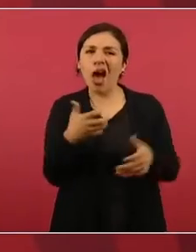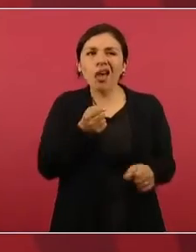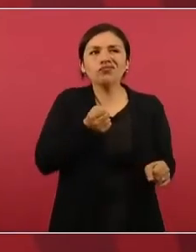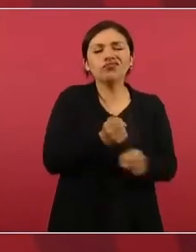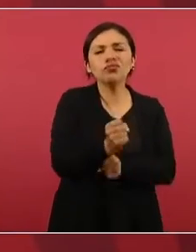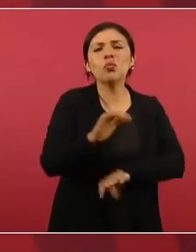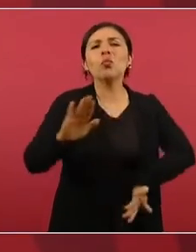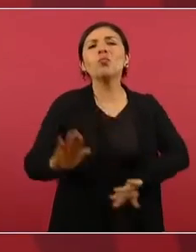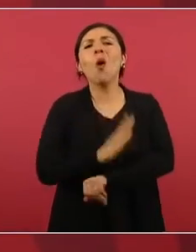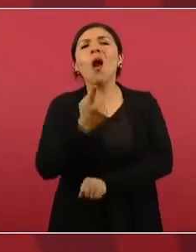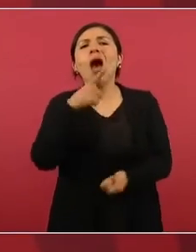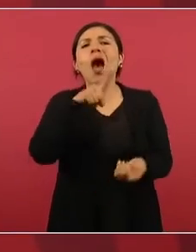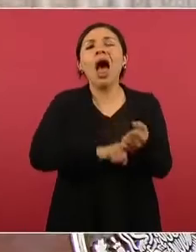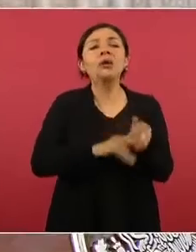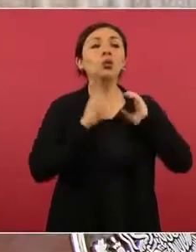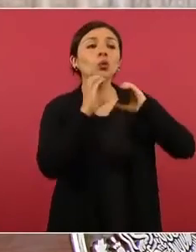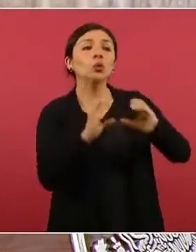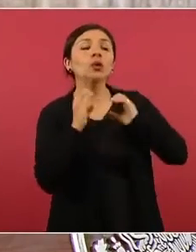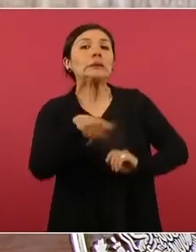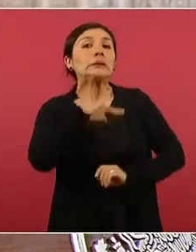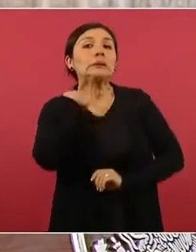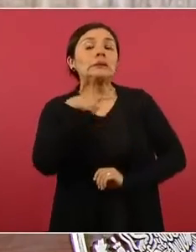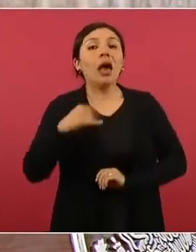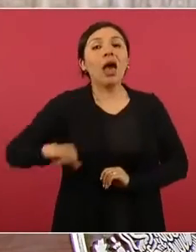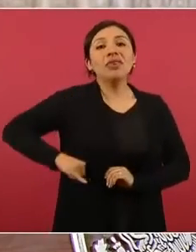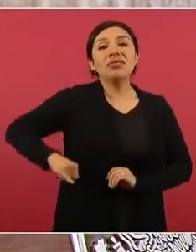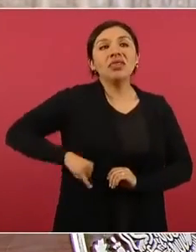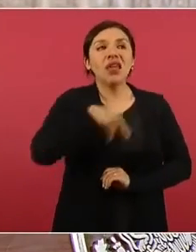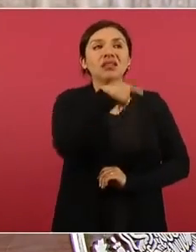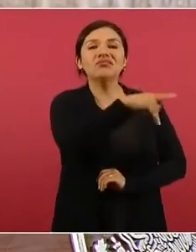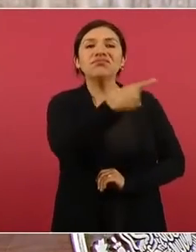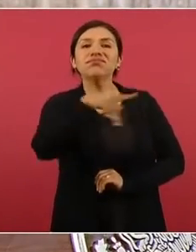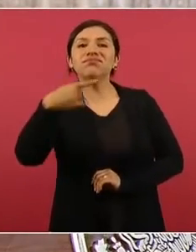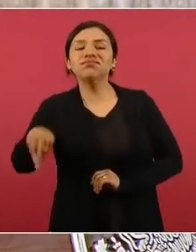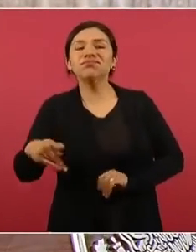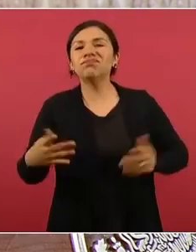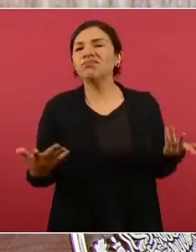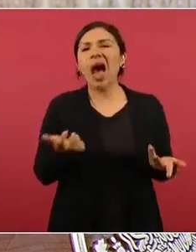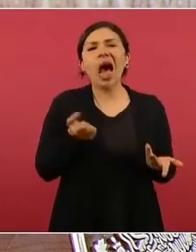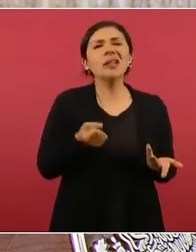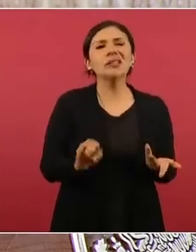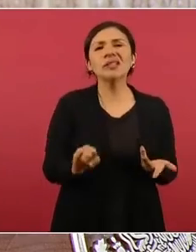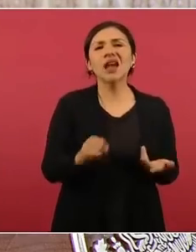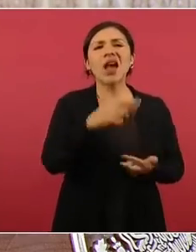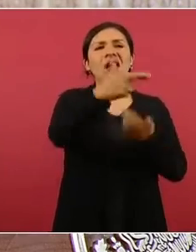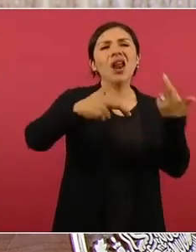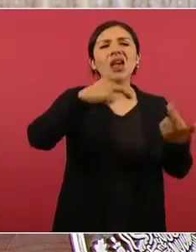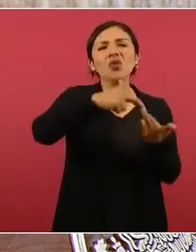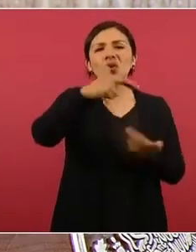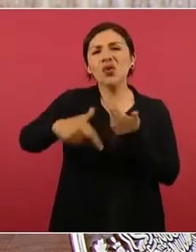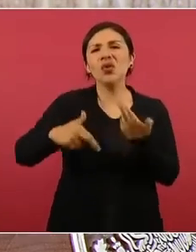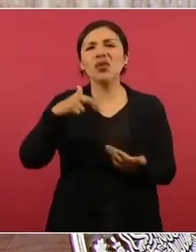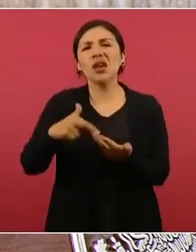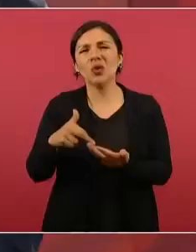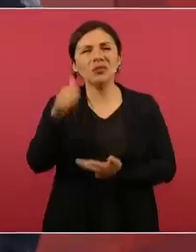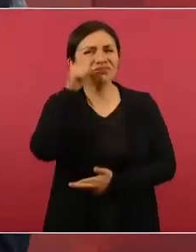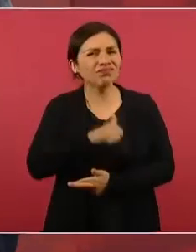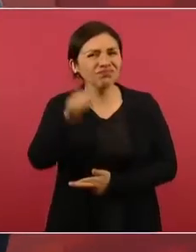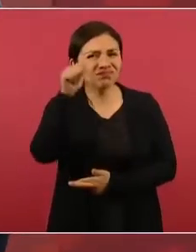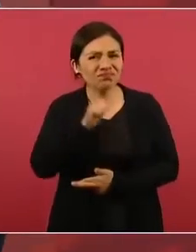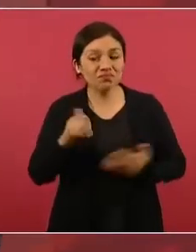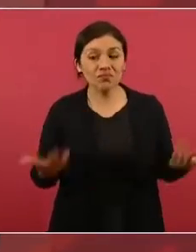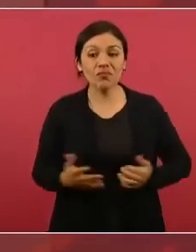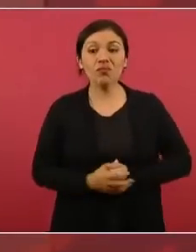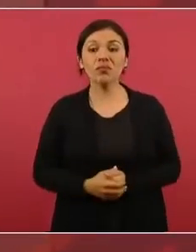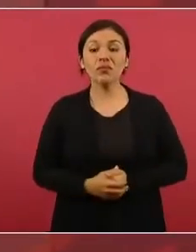los intereses que existen a nivel regional y